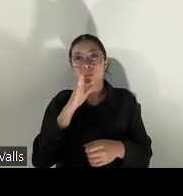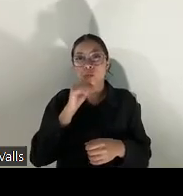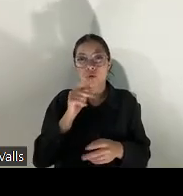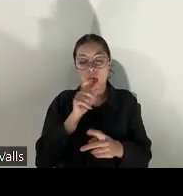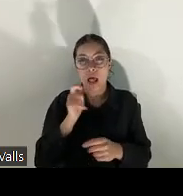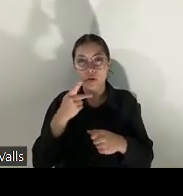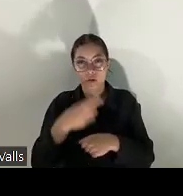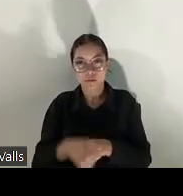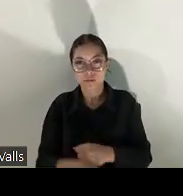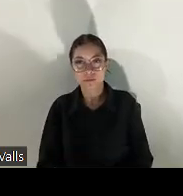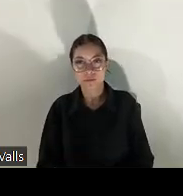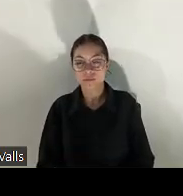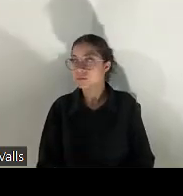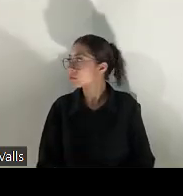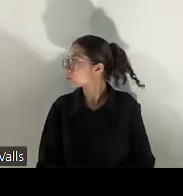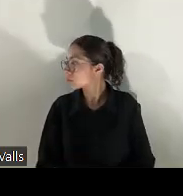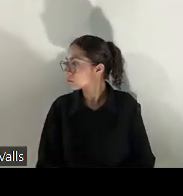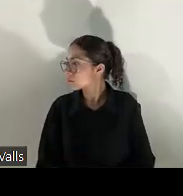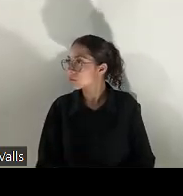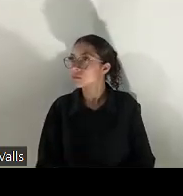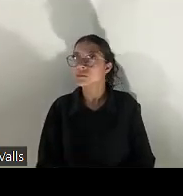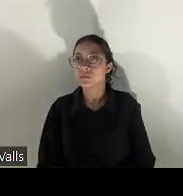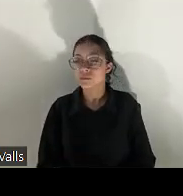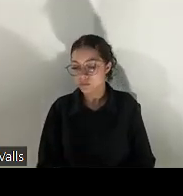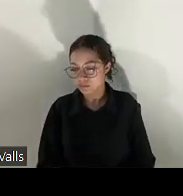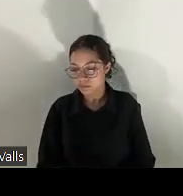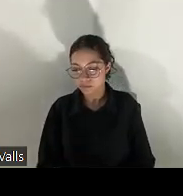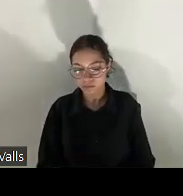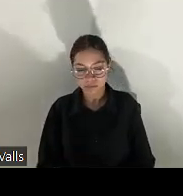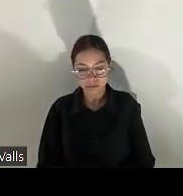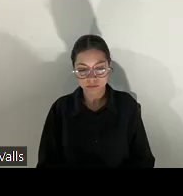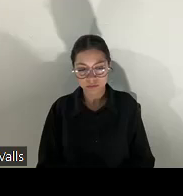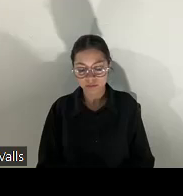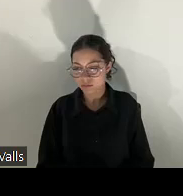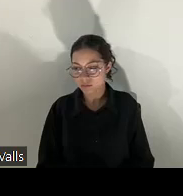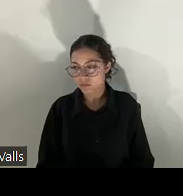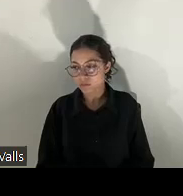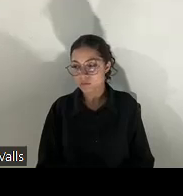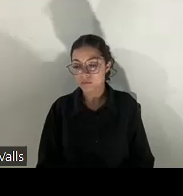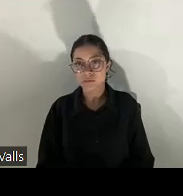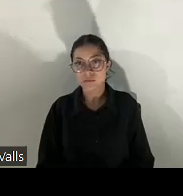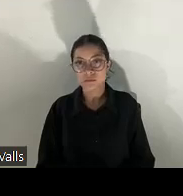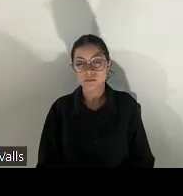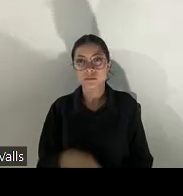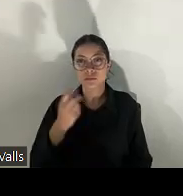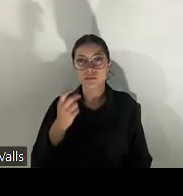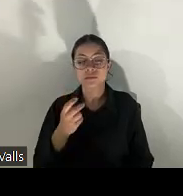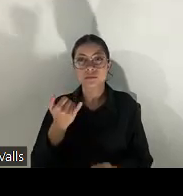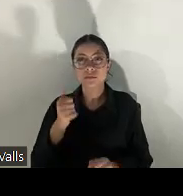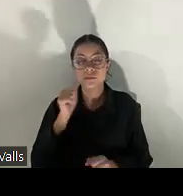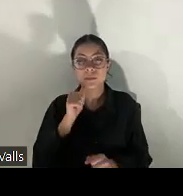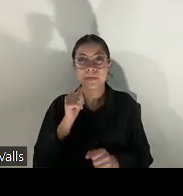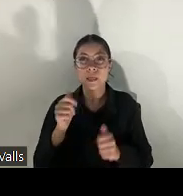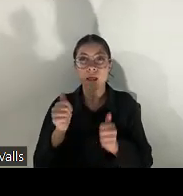importante referirlos. Respecto a la aprensión al inicio va a pasar de ser